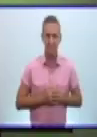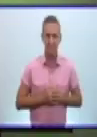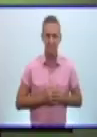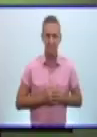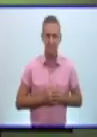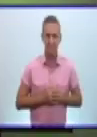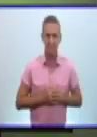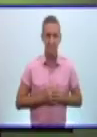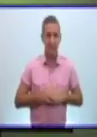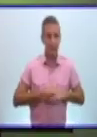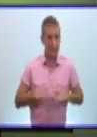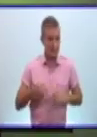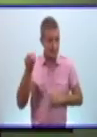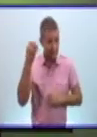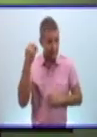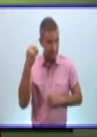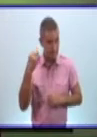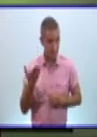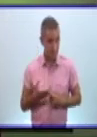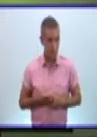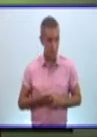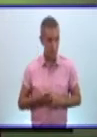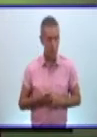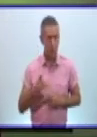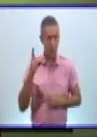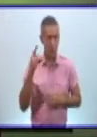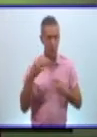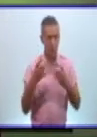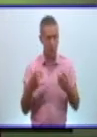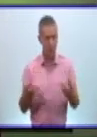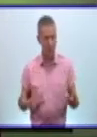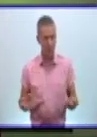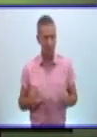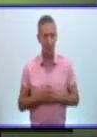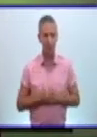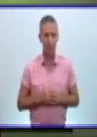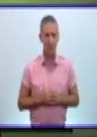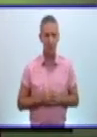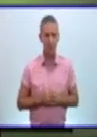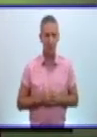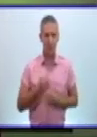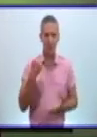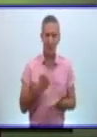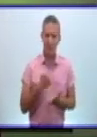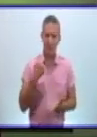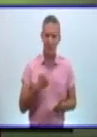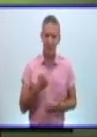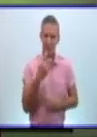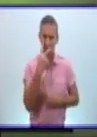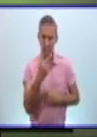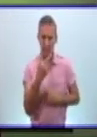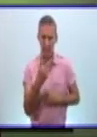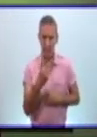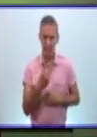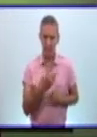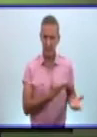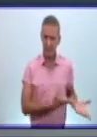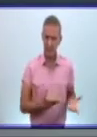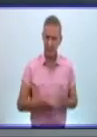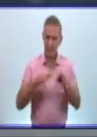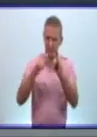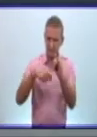Ya sabemos entonces que es una disolución, pero para reafirmar esto que hemos visto, los invito a observar el siguiente